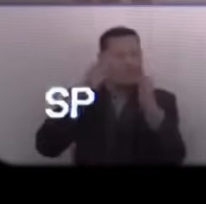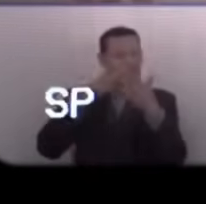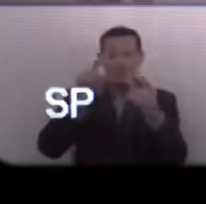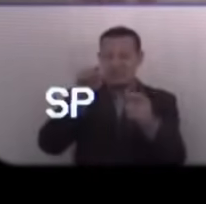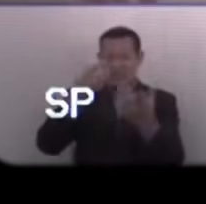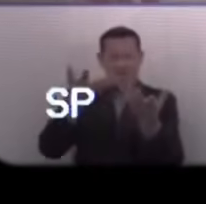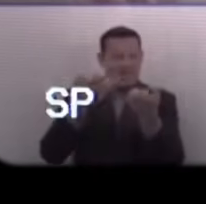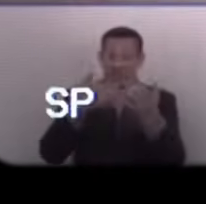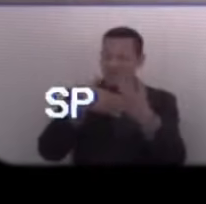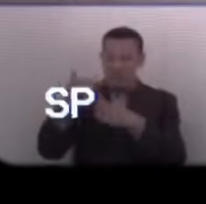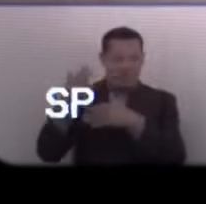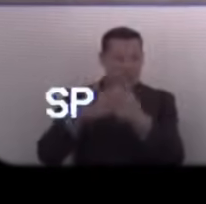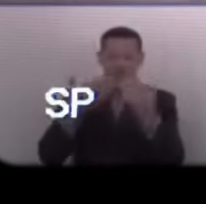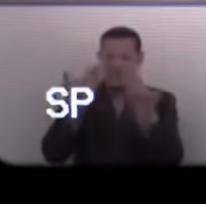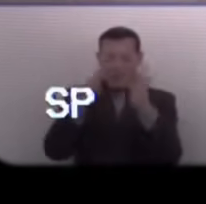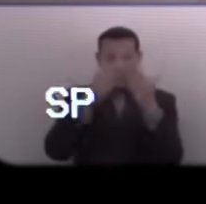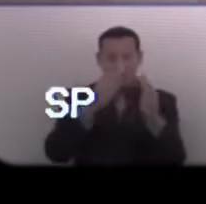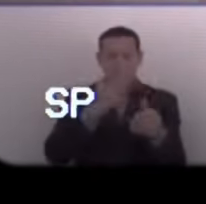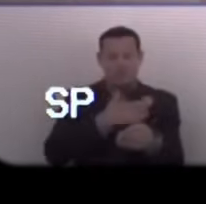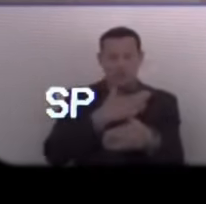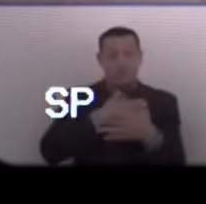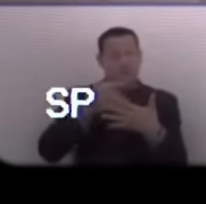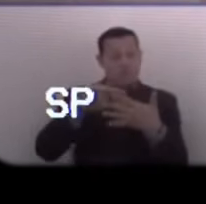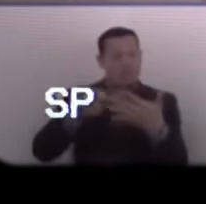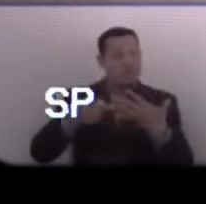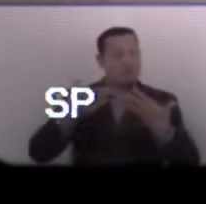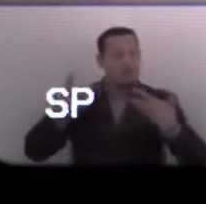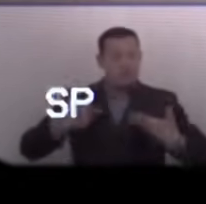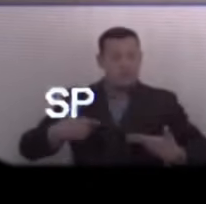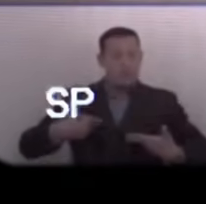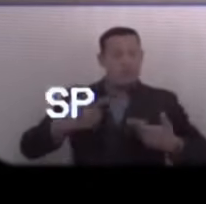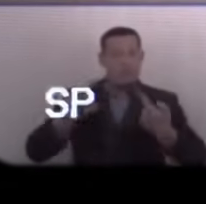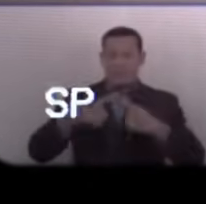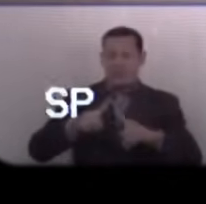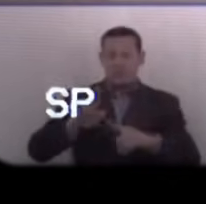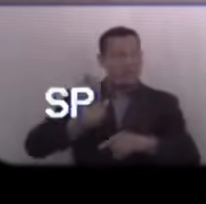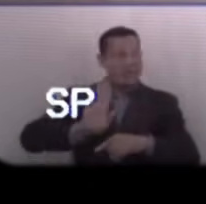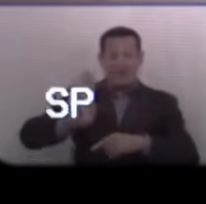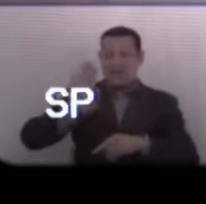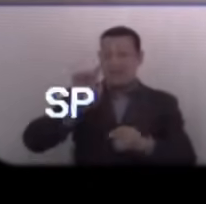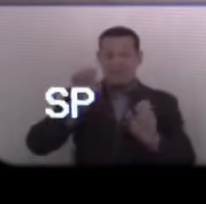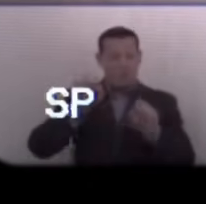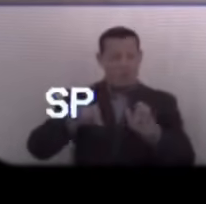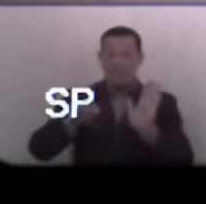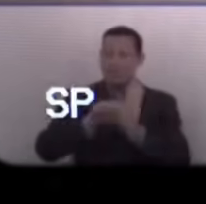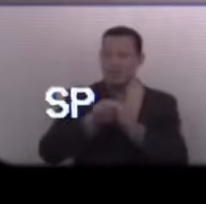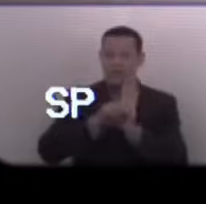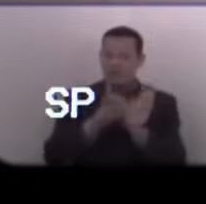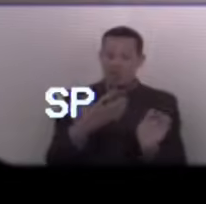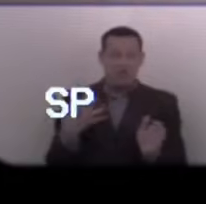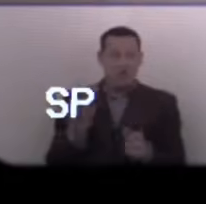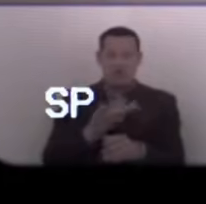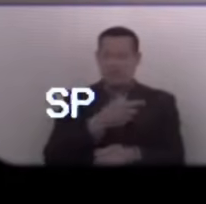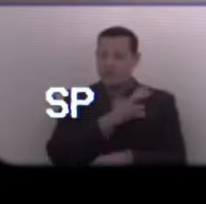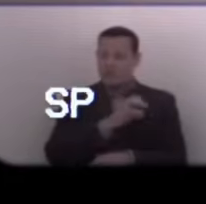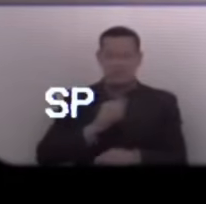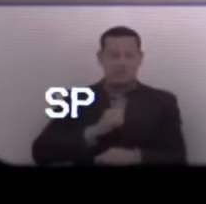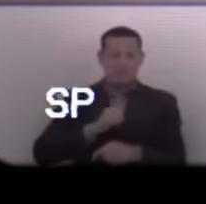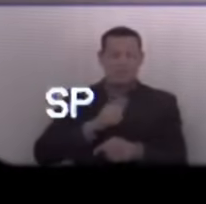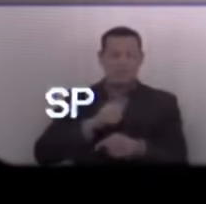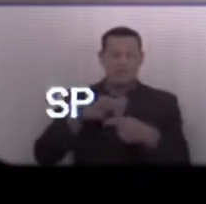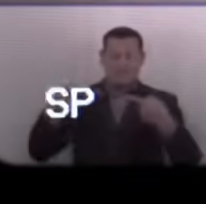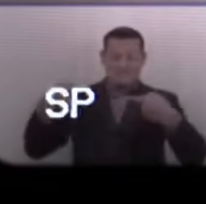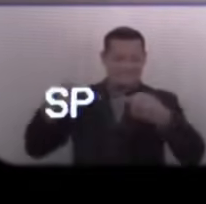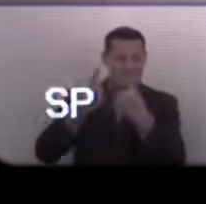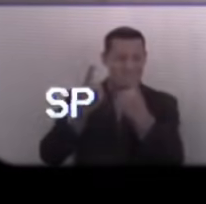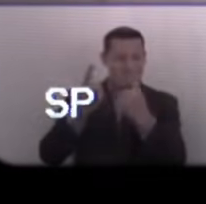quieran. Tenemos derecho. Pero nadie podrá negar que todo El Salvador tiene un enemigo en común y